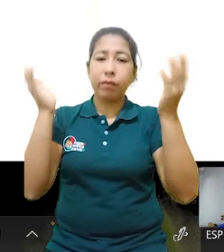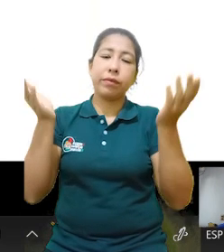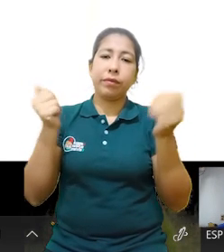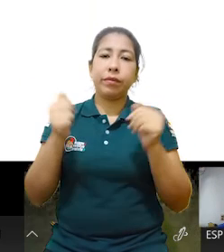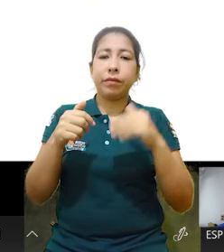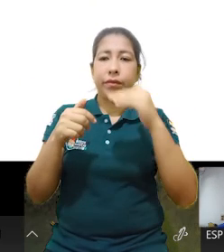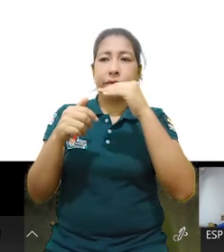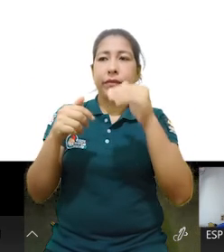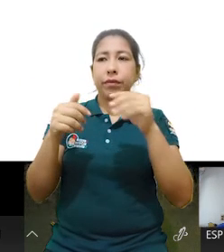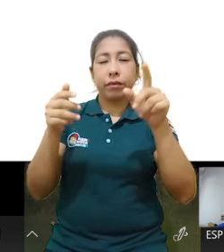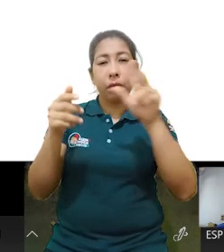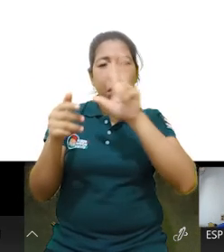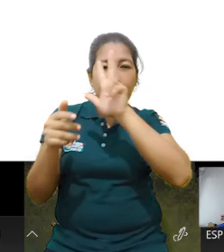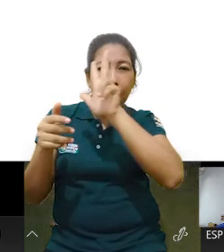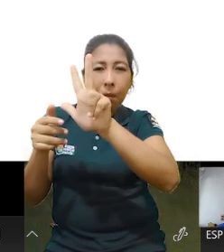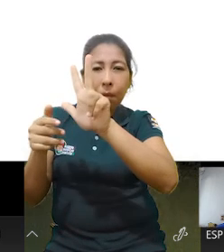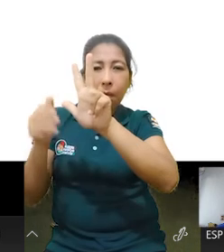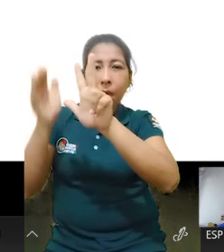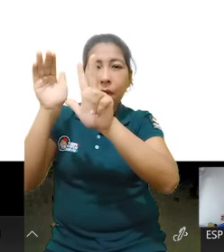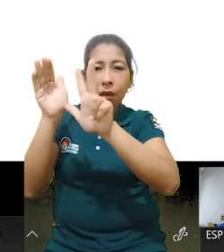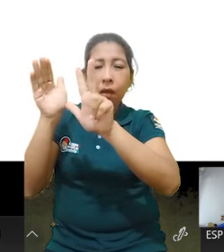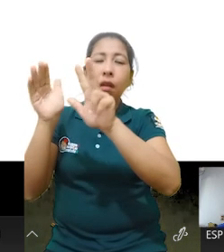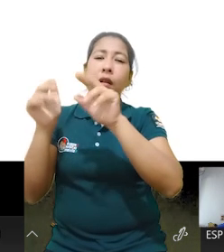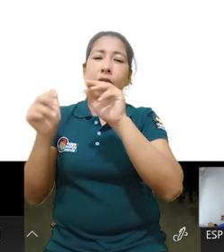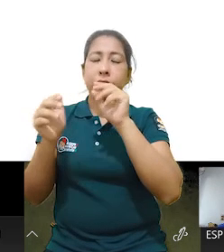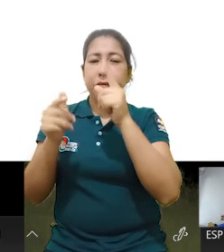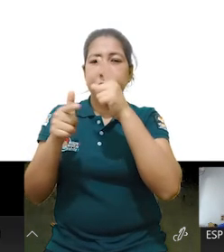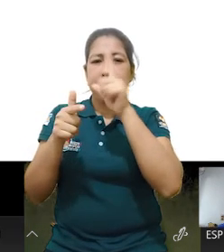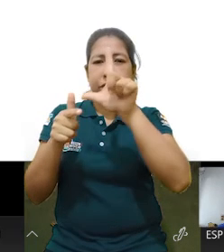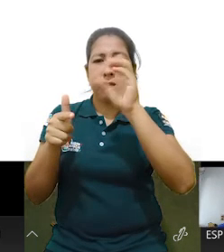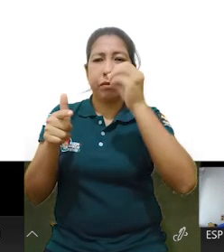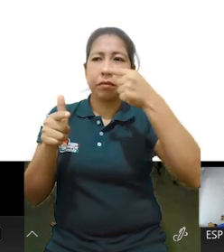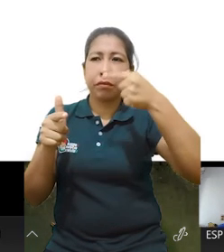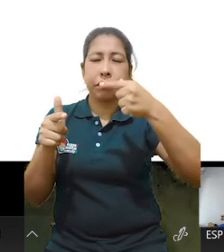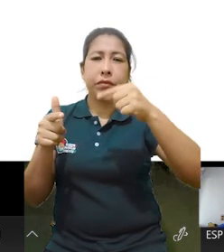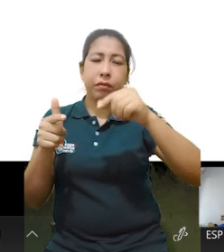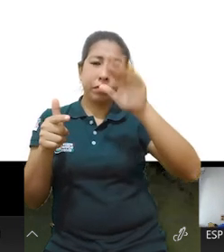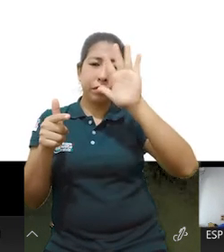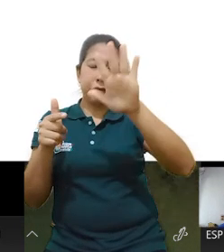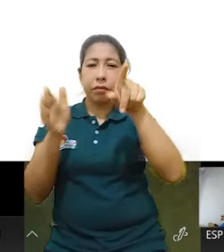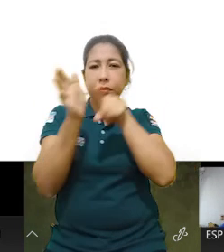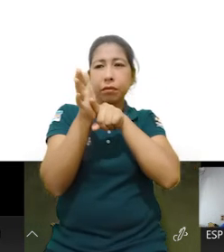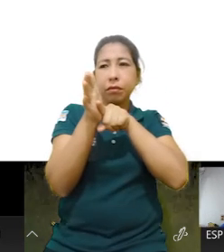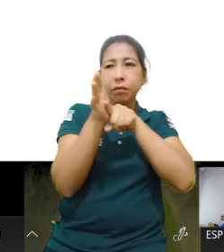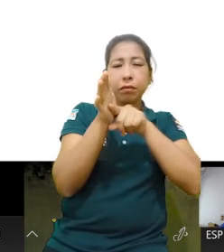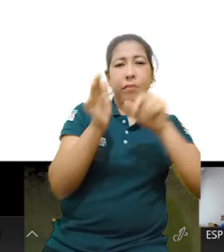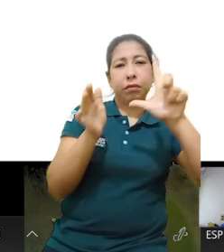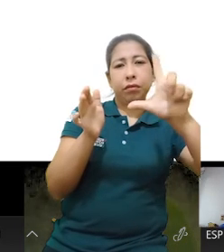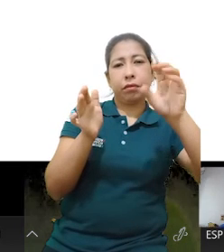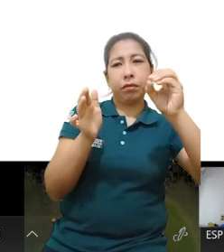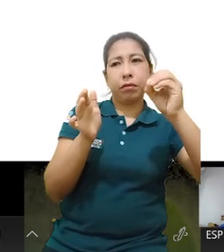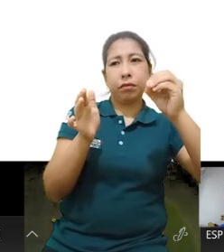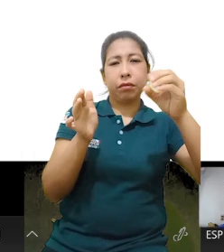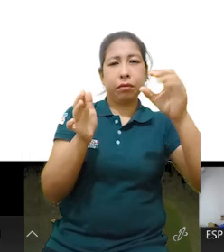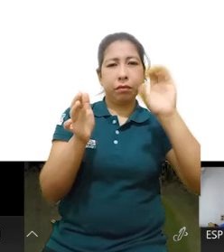logaritmo de 5 menos logaritmo de 0.15. Acabamos de anotar todo el numerador